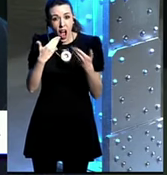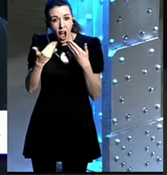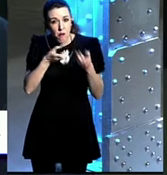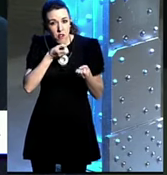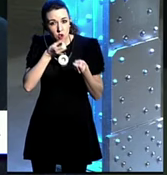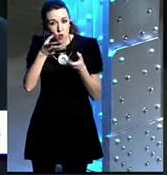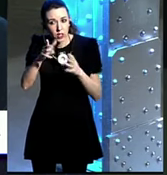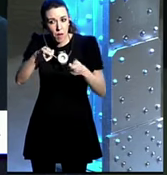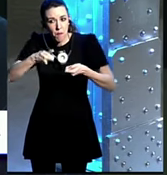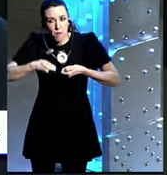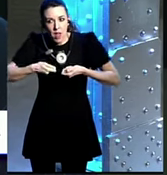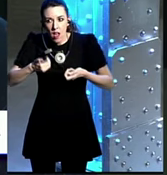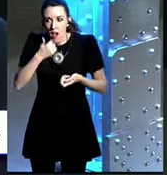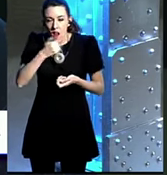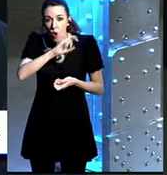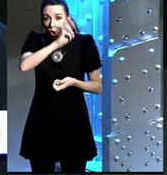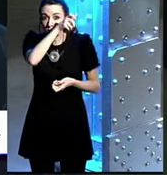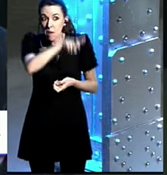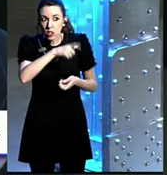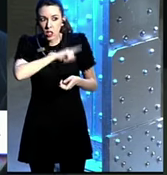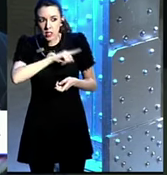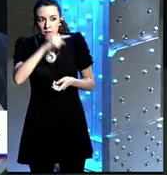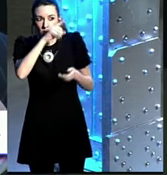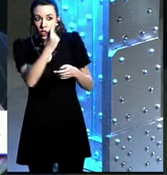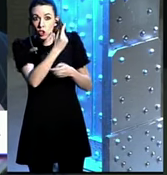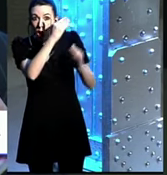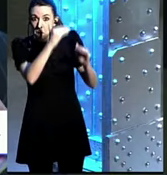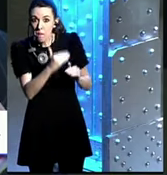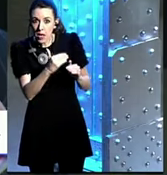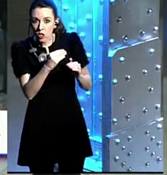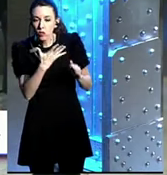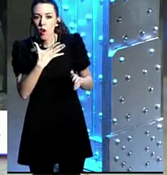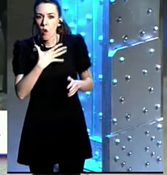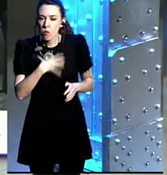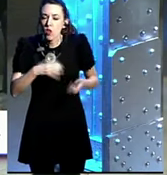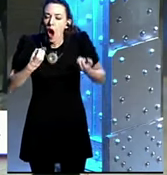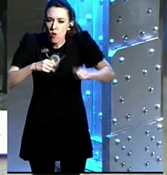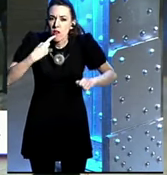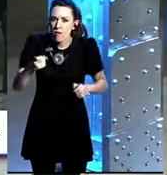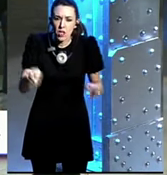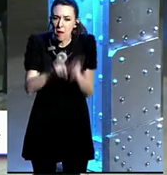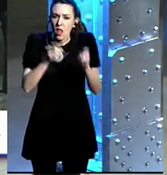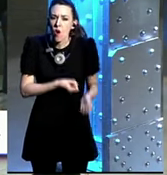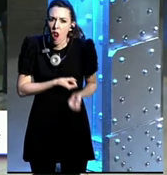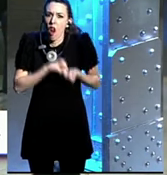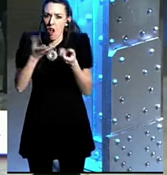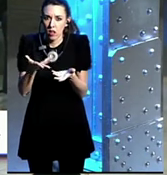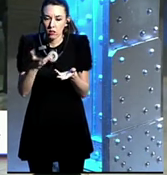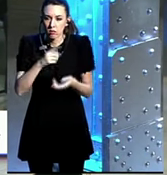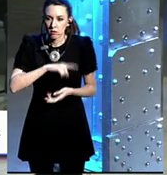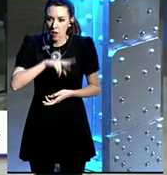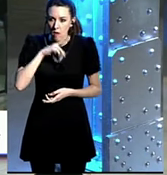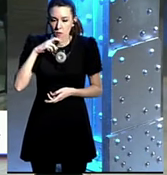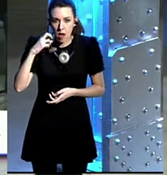un potencial de hacer que otra persona se sienta menos sola, estoy dispuesto a hacerlo, aunque es muy difícil. Y yo sentía que eso era un